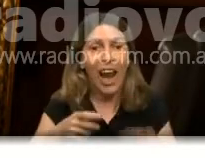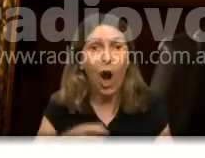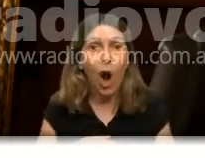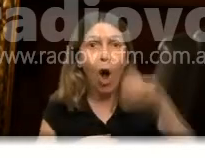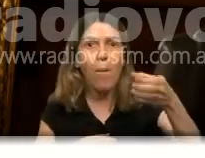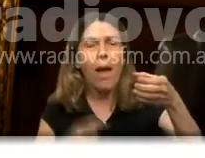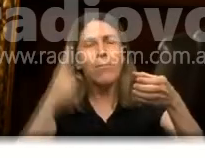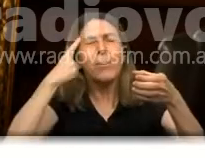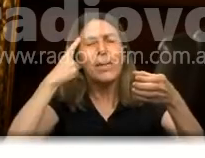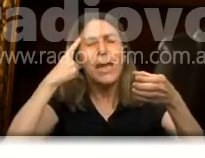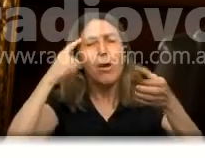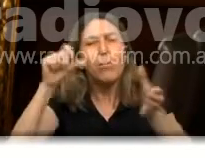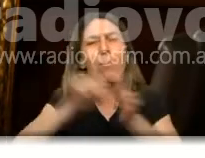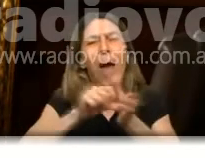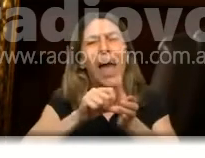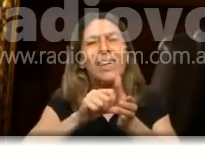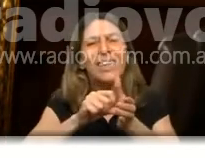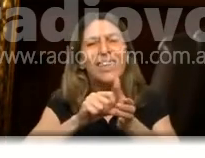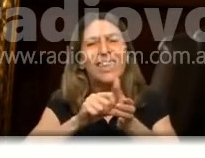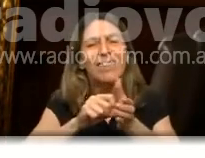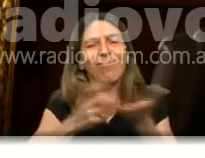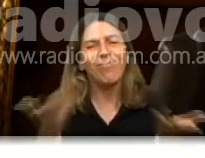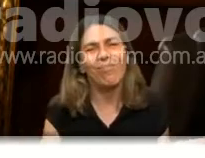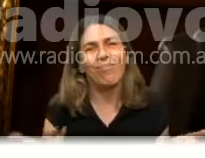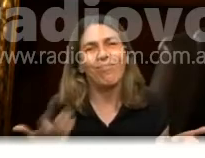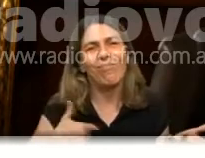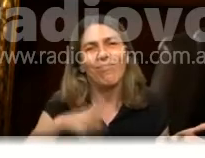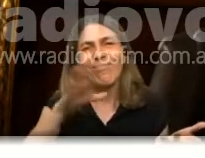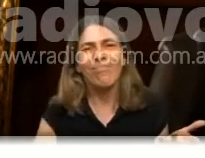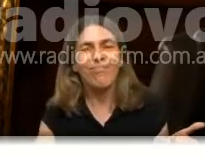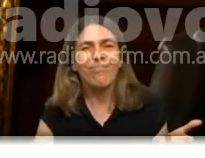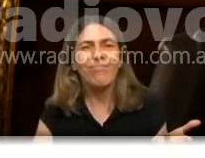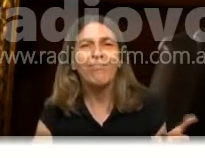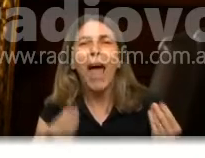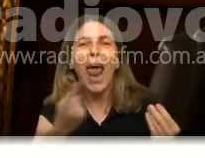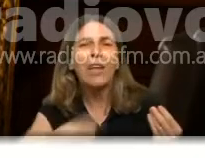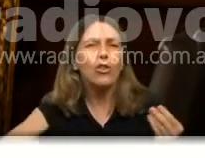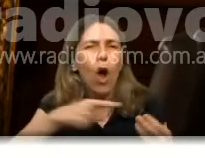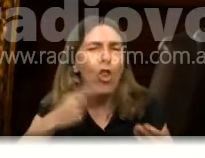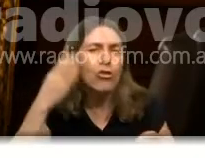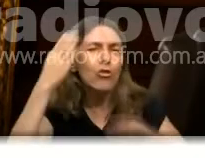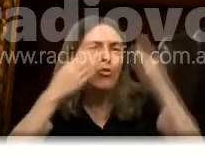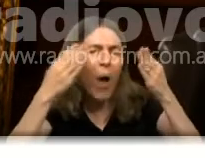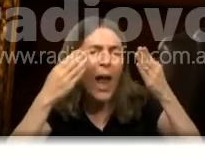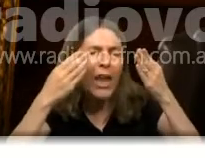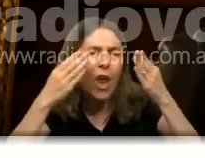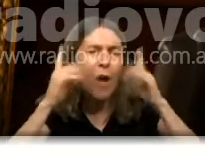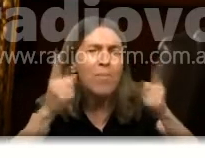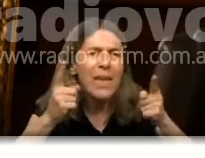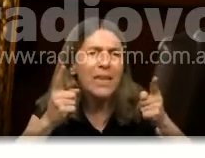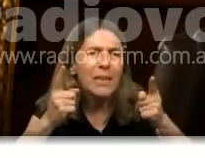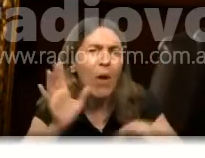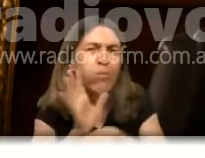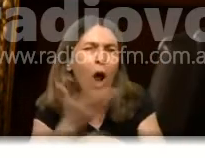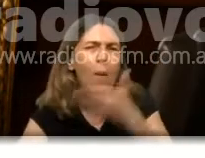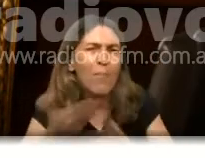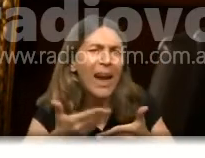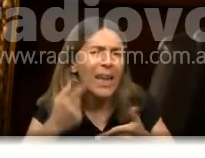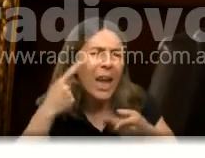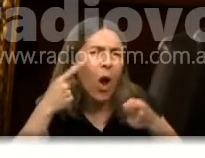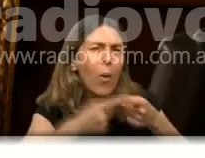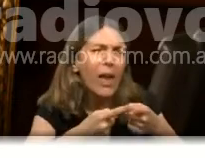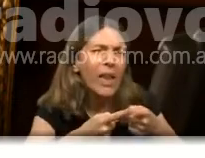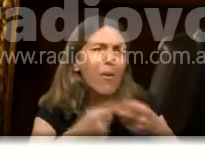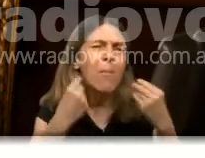país hagamos que argentina sea un deseo compartido un camino que se convierte en una gran avenida